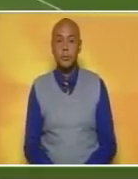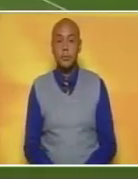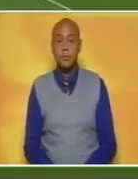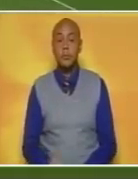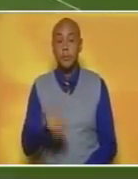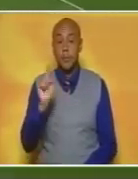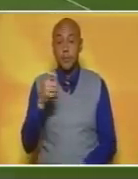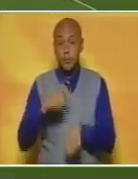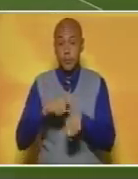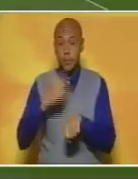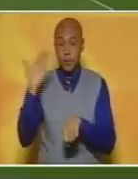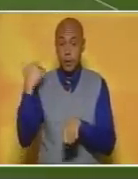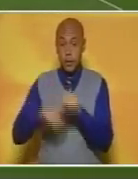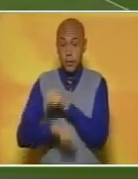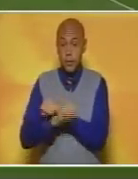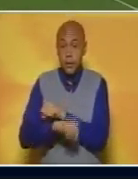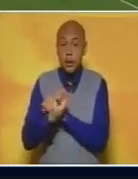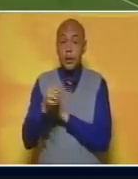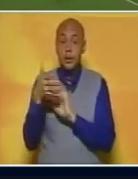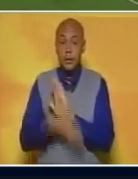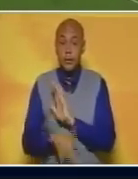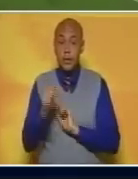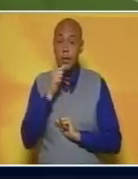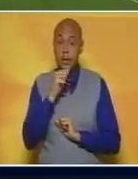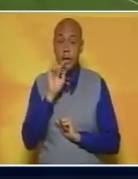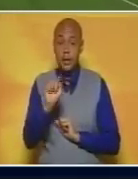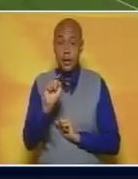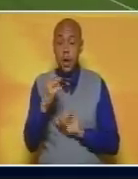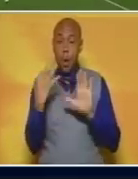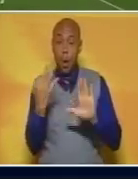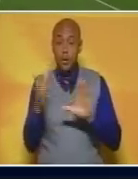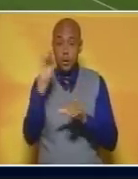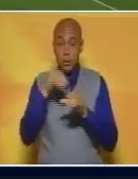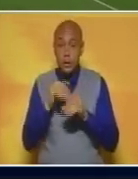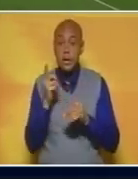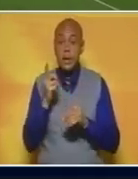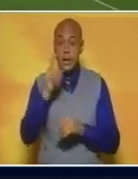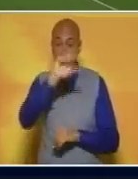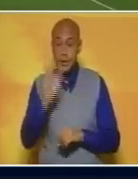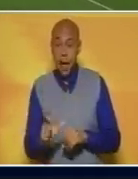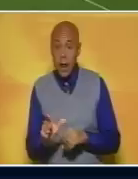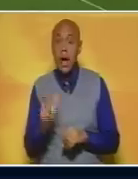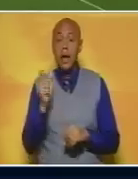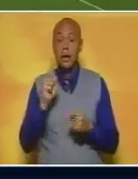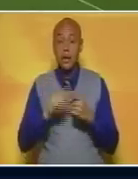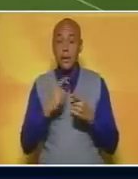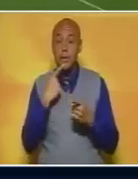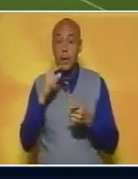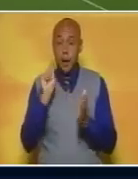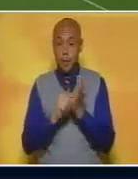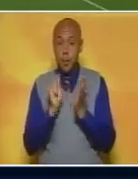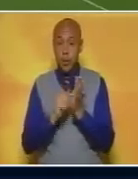Hace minutos en Notas del Fútbol amarró su cupo entre los mejores 8 de la Copa Italia la Fiorentina, que superó al